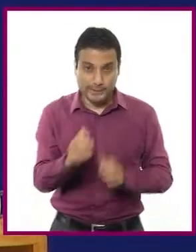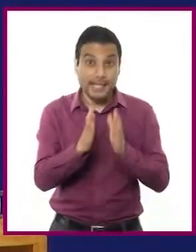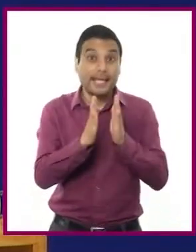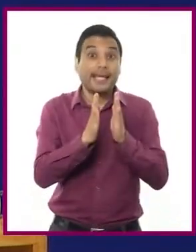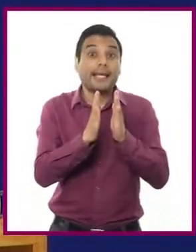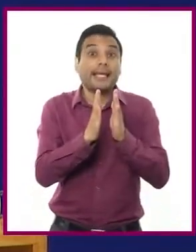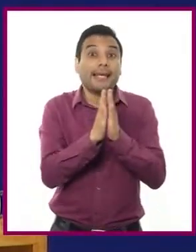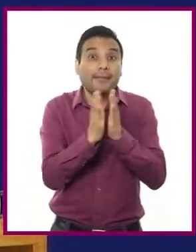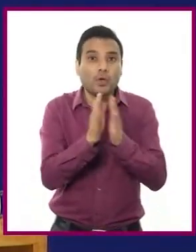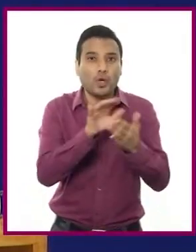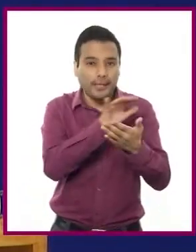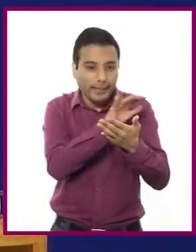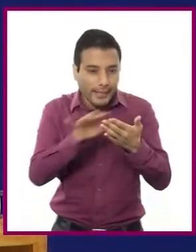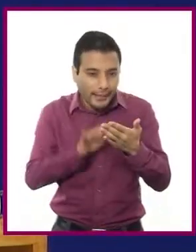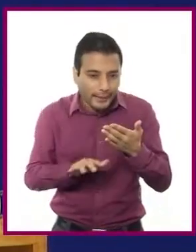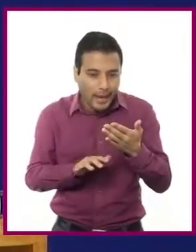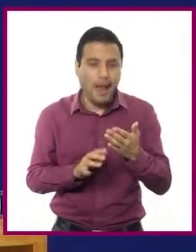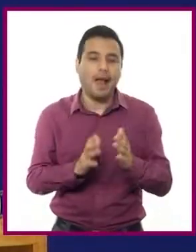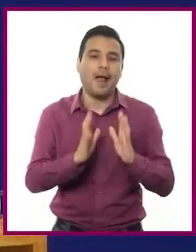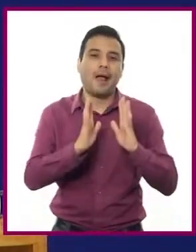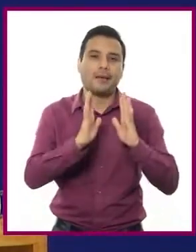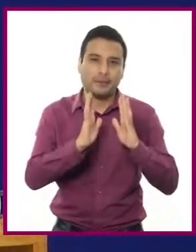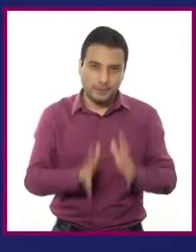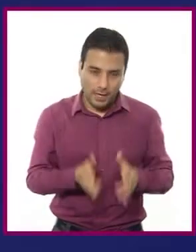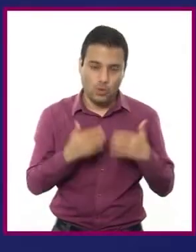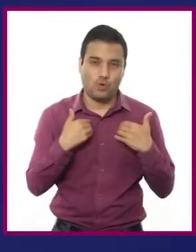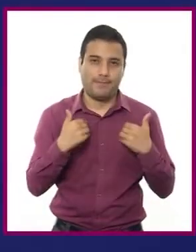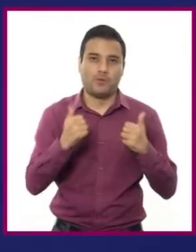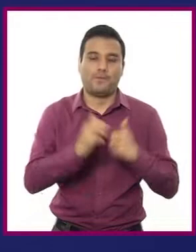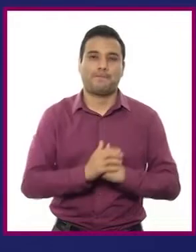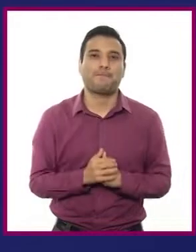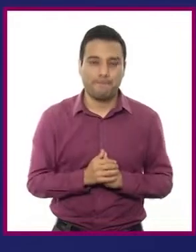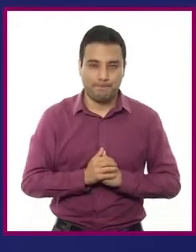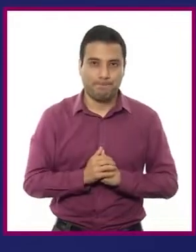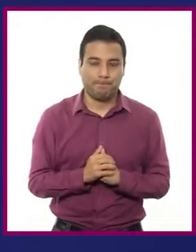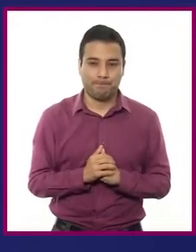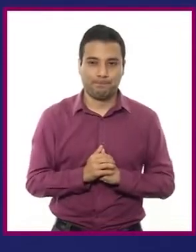su libro de texto y revisar sus apuntes.